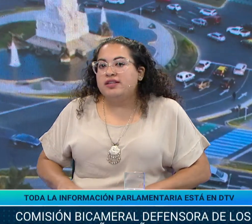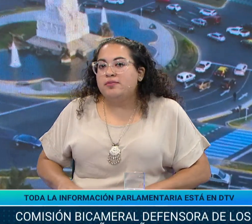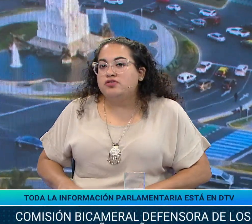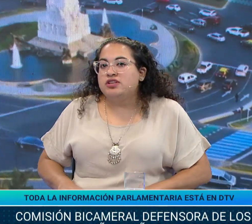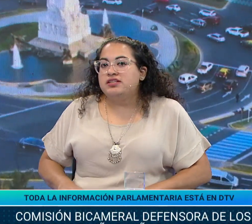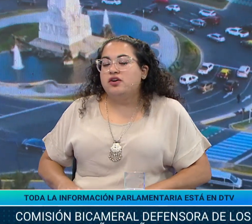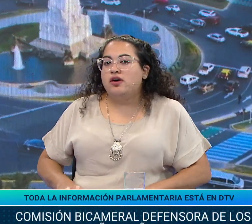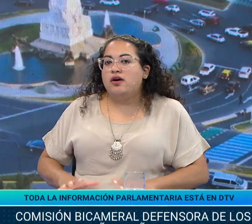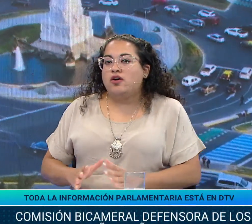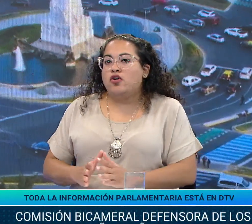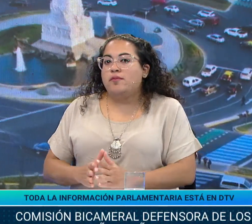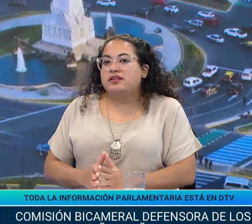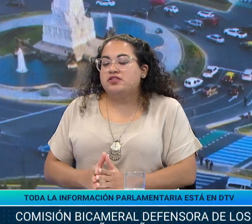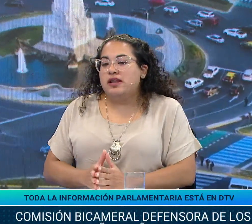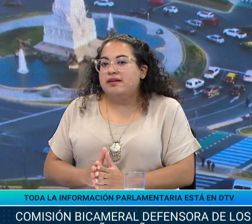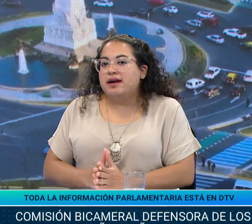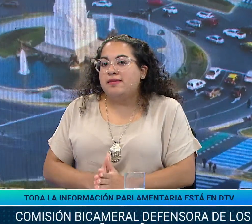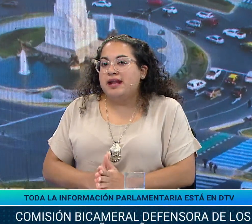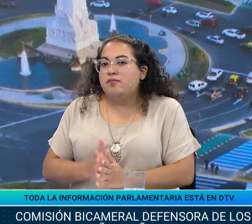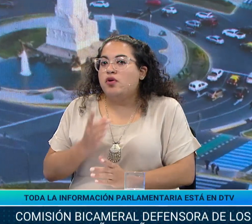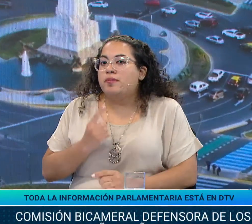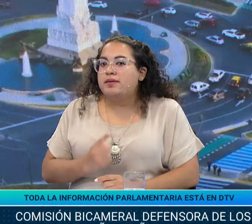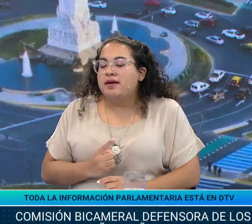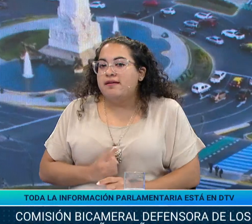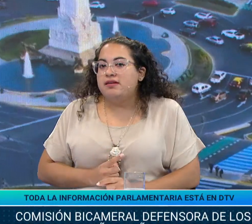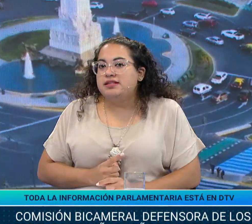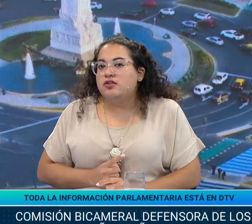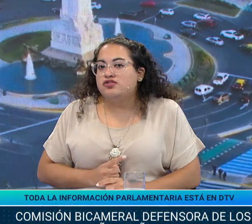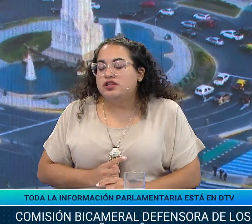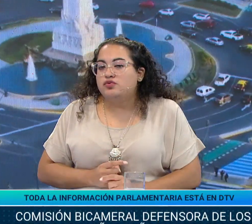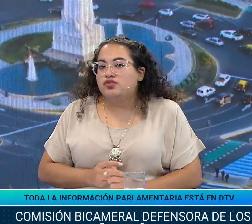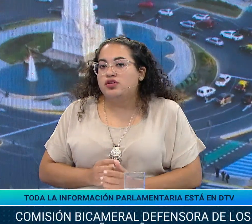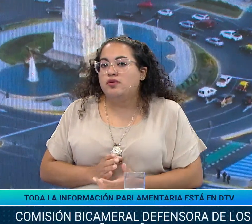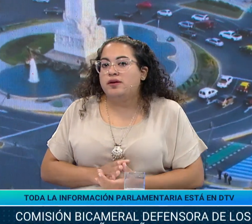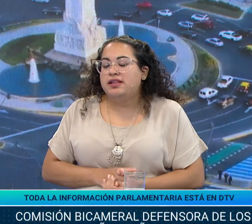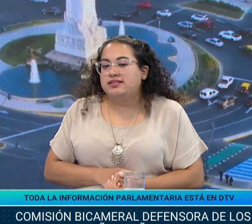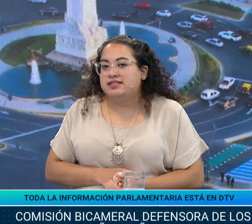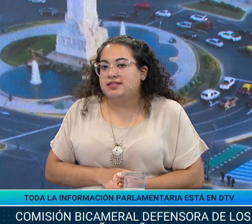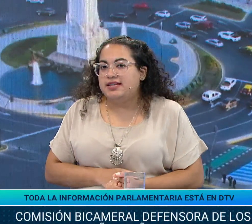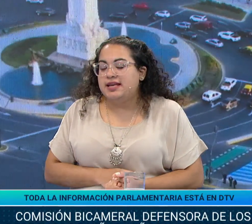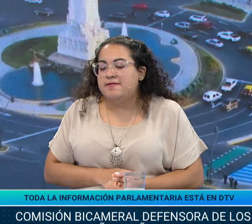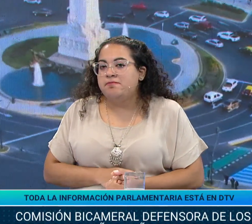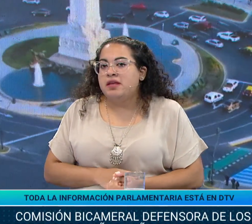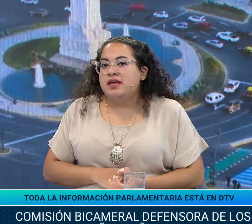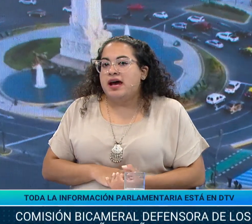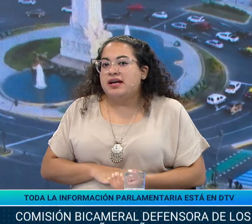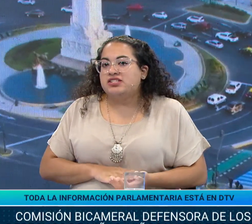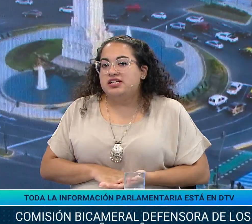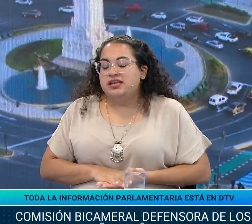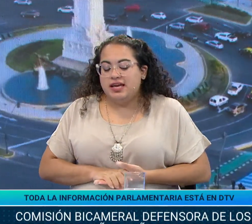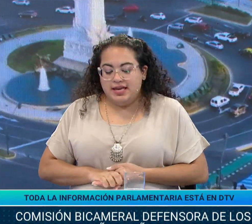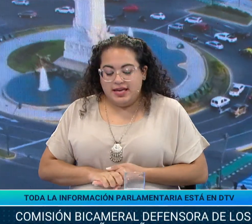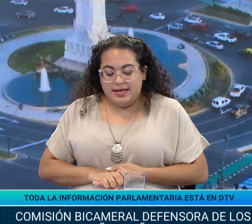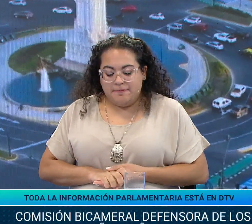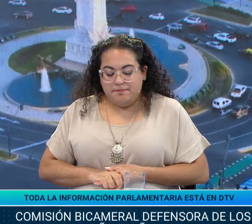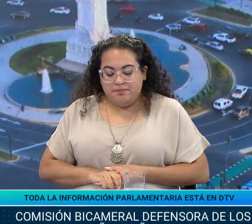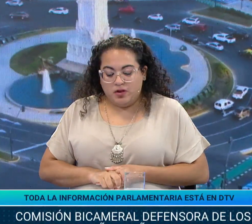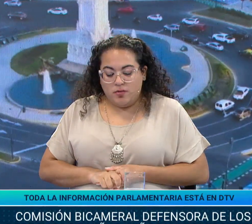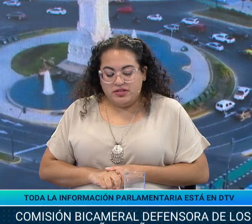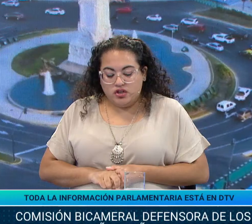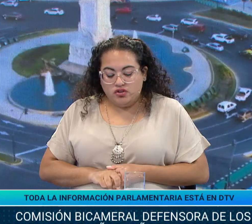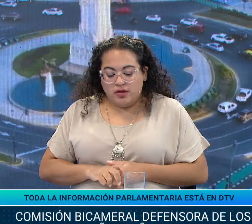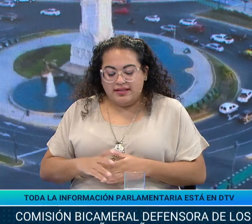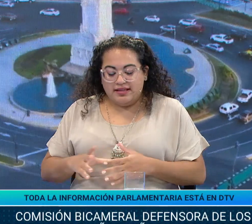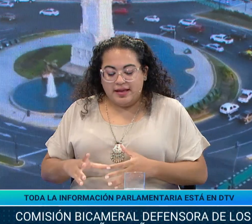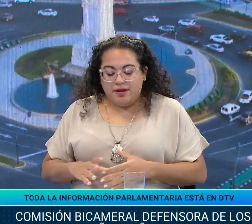este proceso comenzó la bicameral, por primera vez se constituyó en 2017, allí